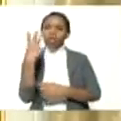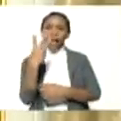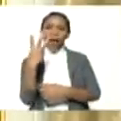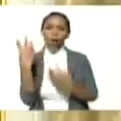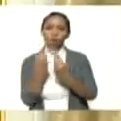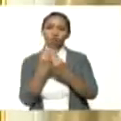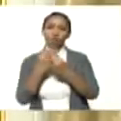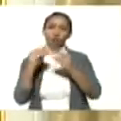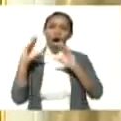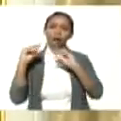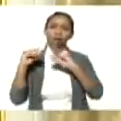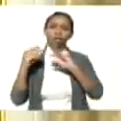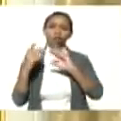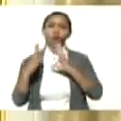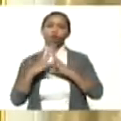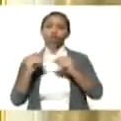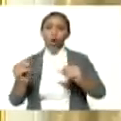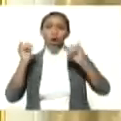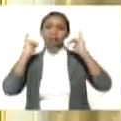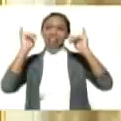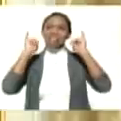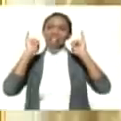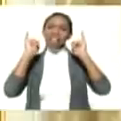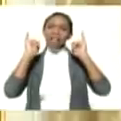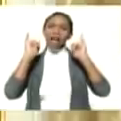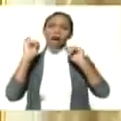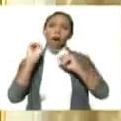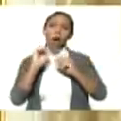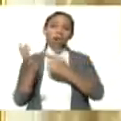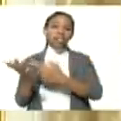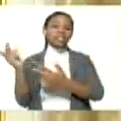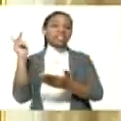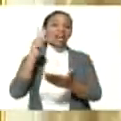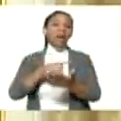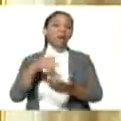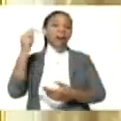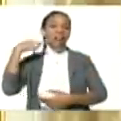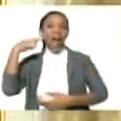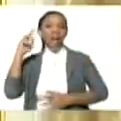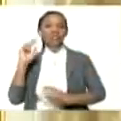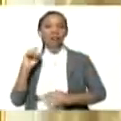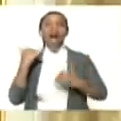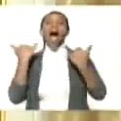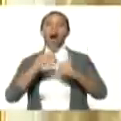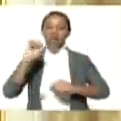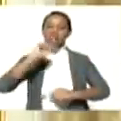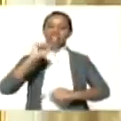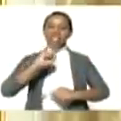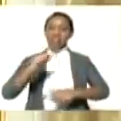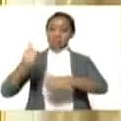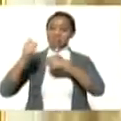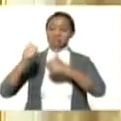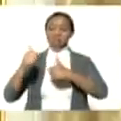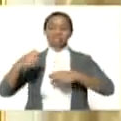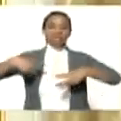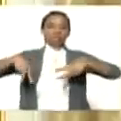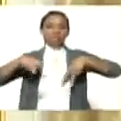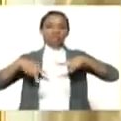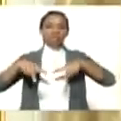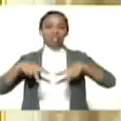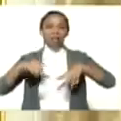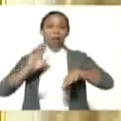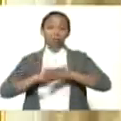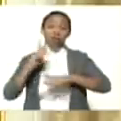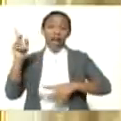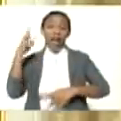Si es que lo recibirán todos con una fiesta. Llegó el negro, ahora sí se puso la cosa buena, porque si el